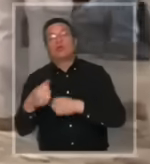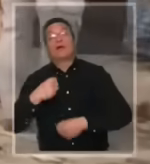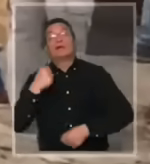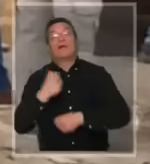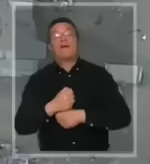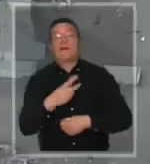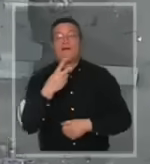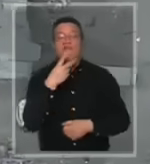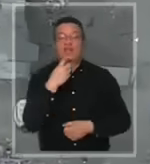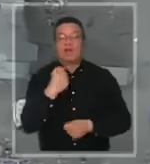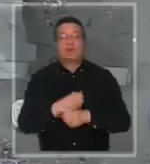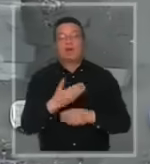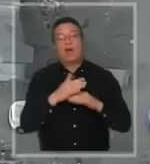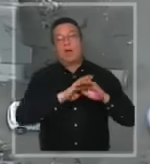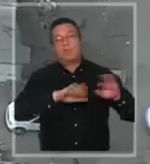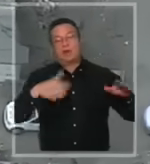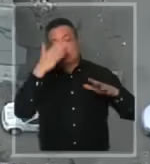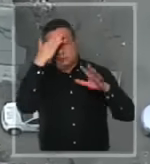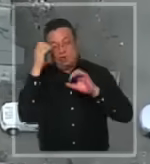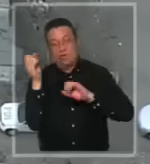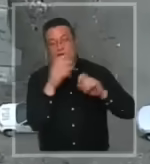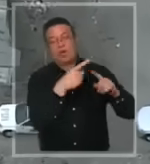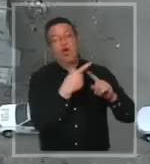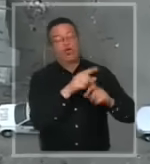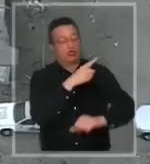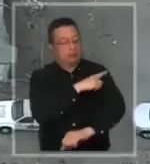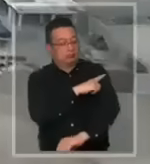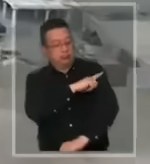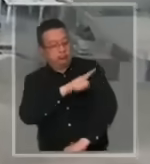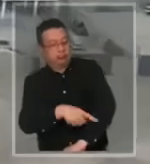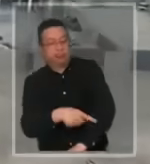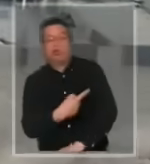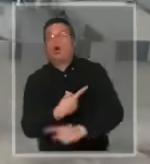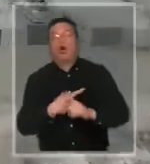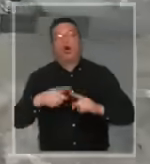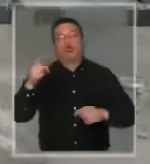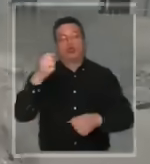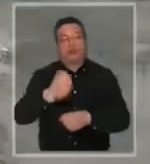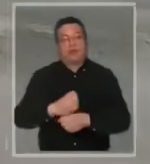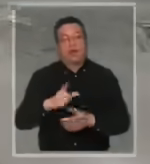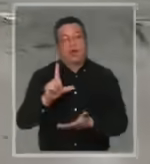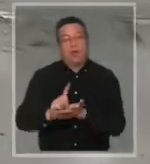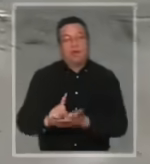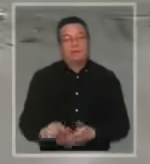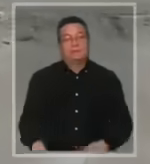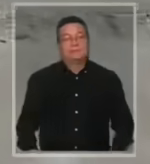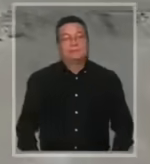como oficial, dejando atrás los días que vivió en otra piel.